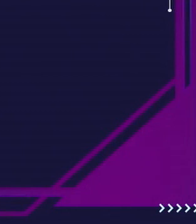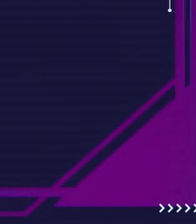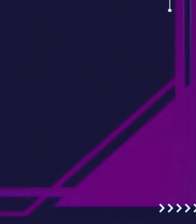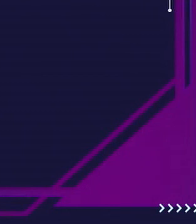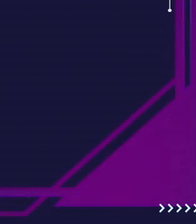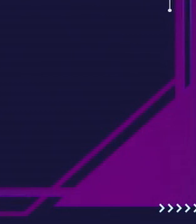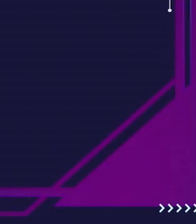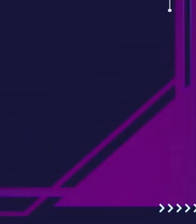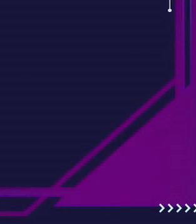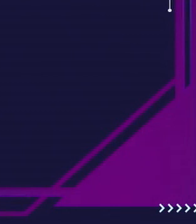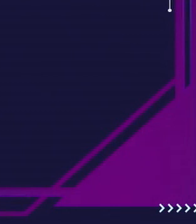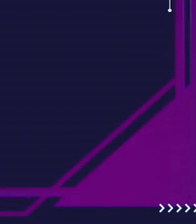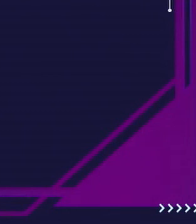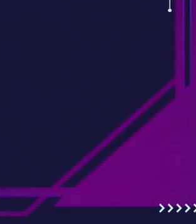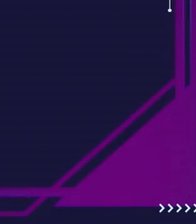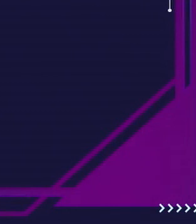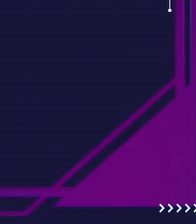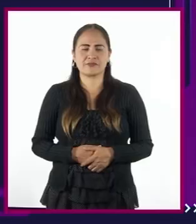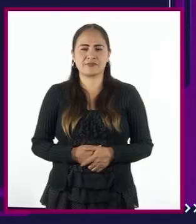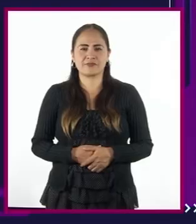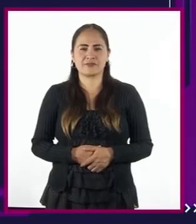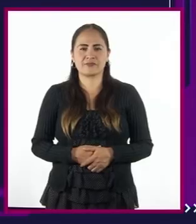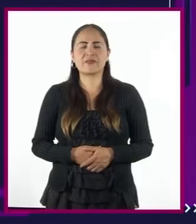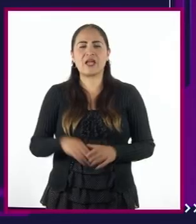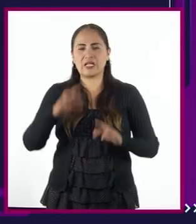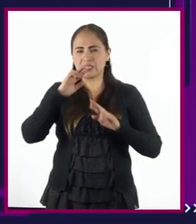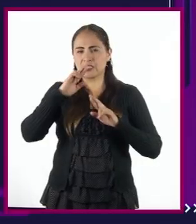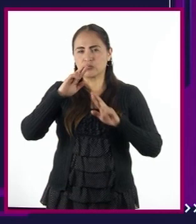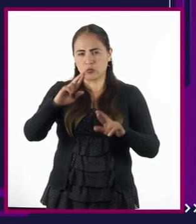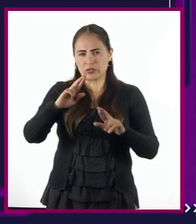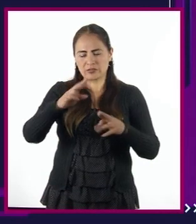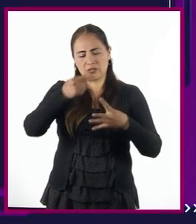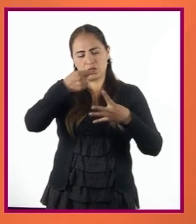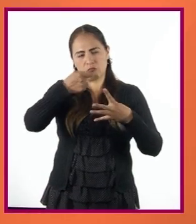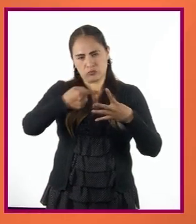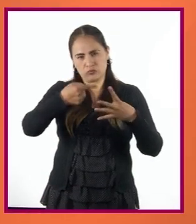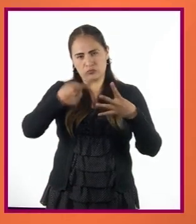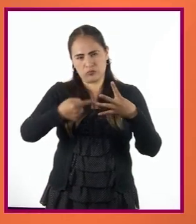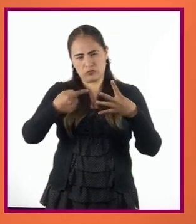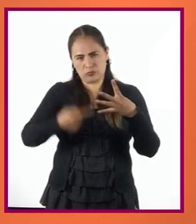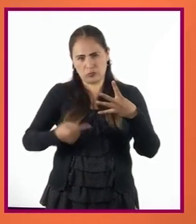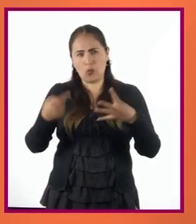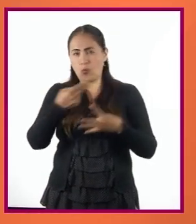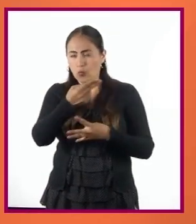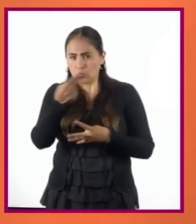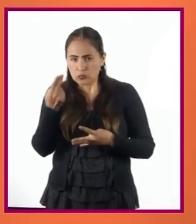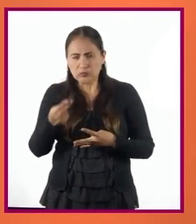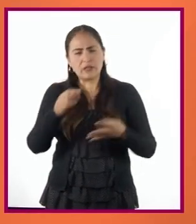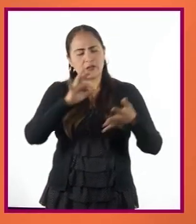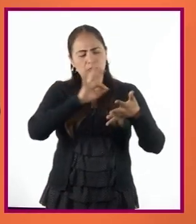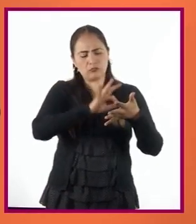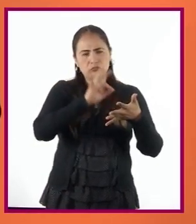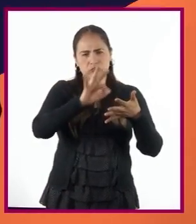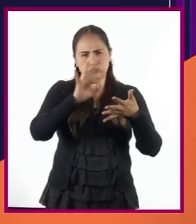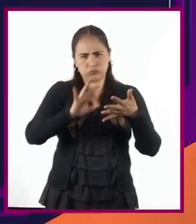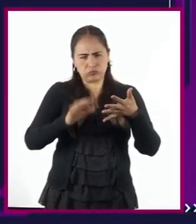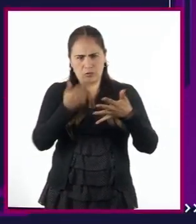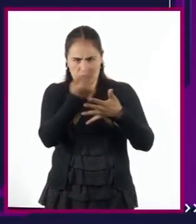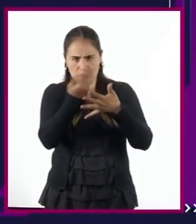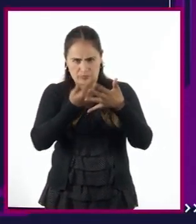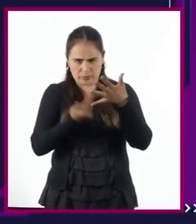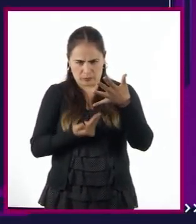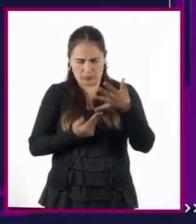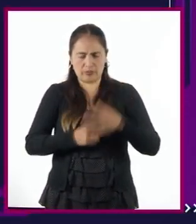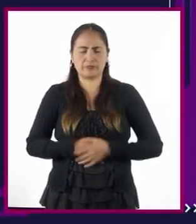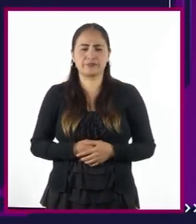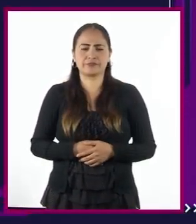personas? Mientras vamos dando respuesta a los cuestionamientos, vayan construyendo su gráfica.